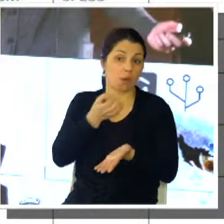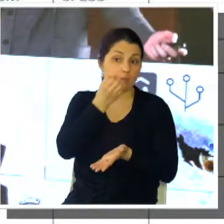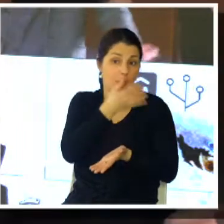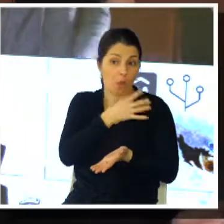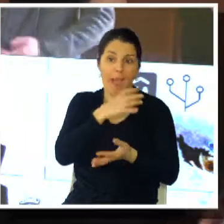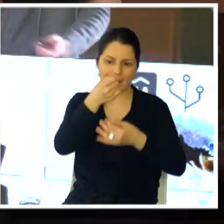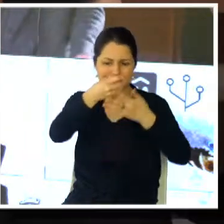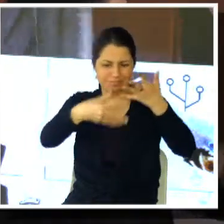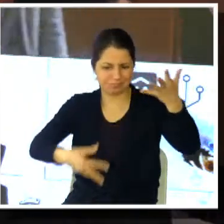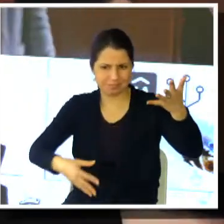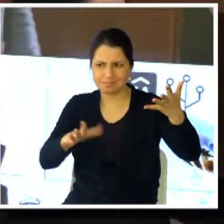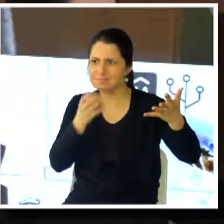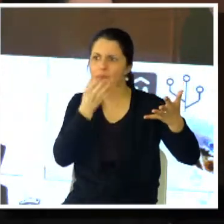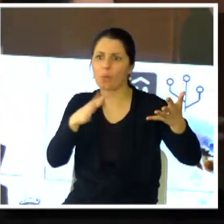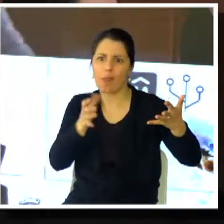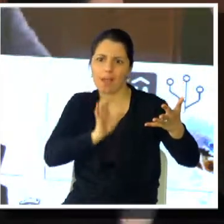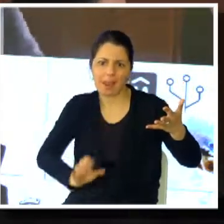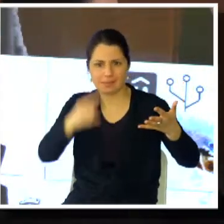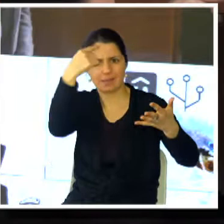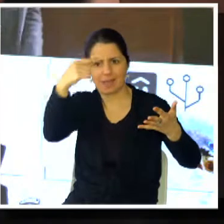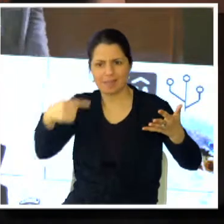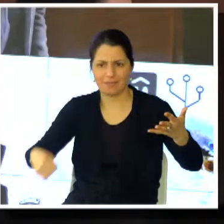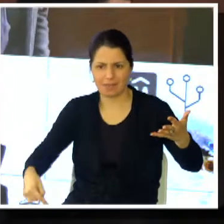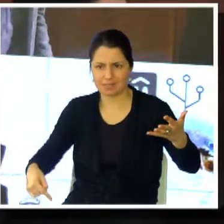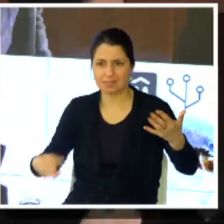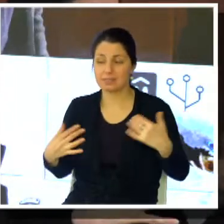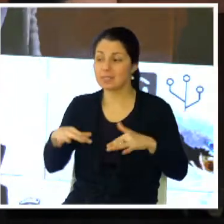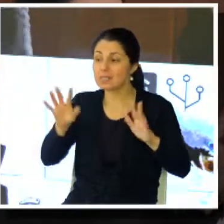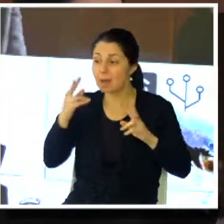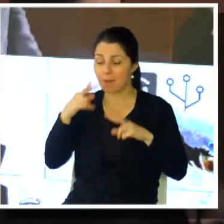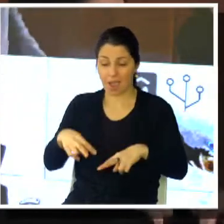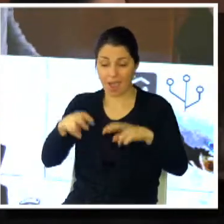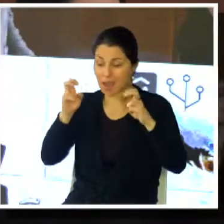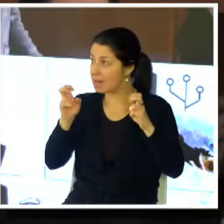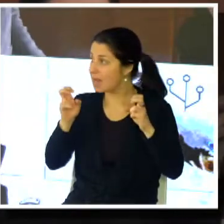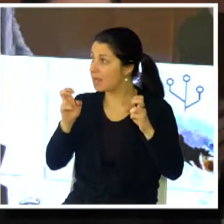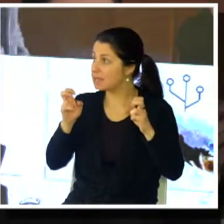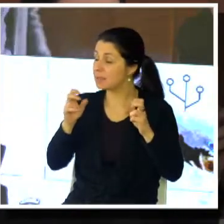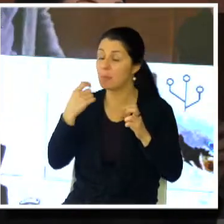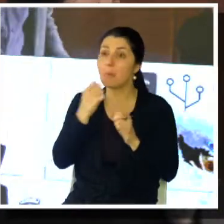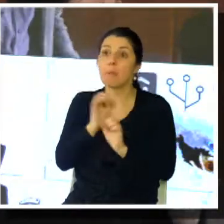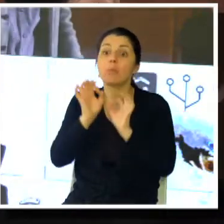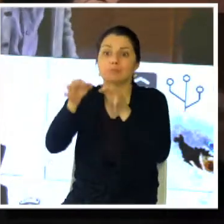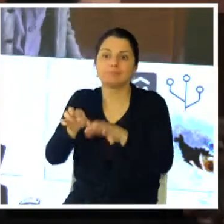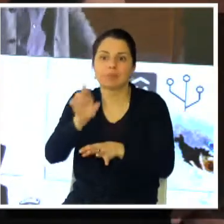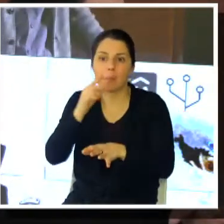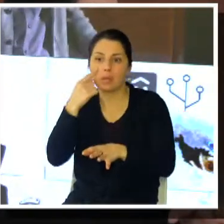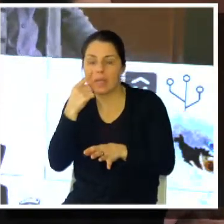que hay, con tantas distintas características? Y capaz que analizando algún cuadrito ahí de repente podemos llegar a algo, o este